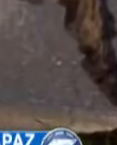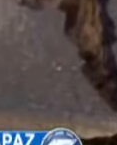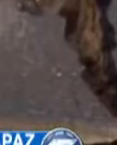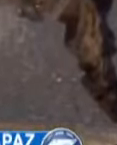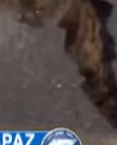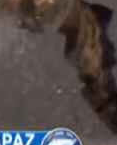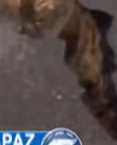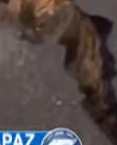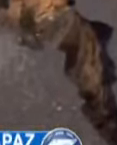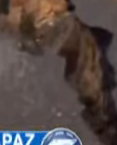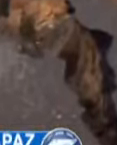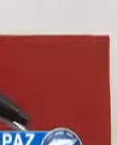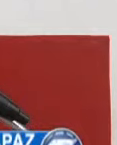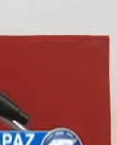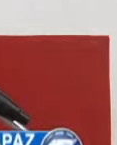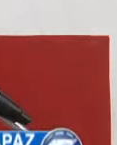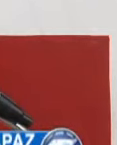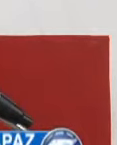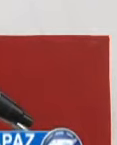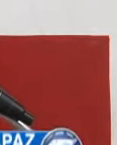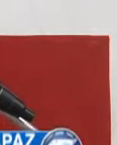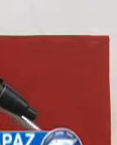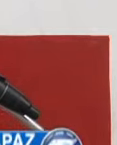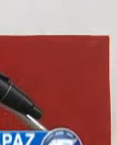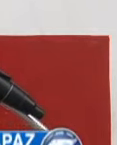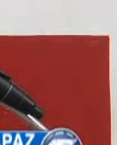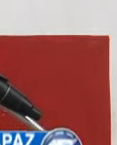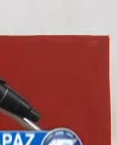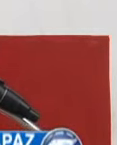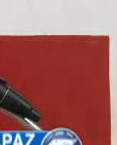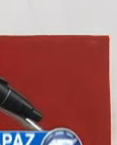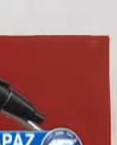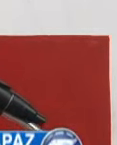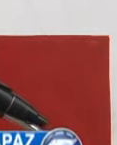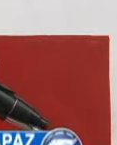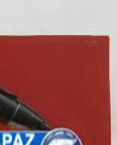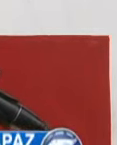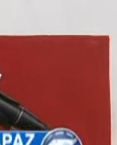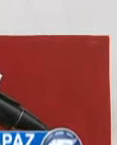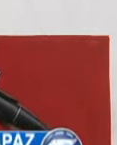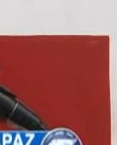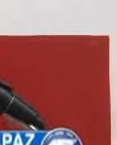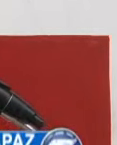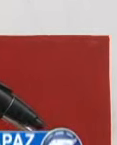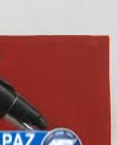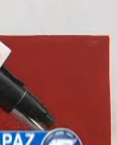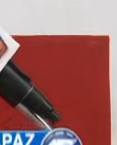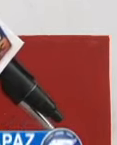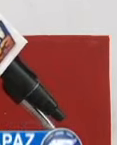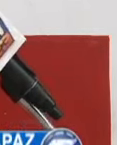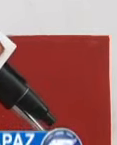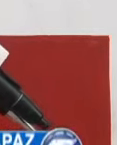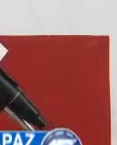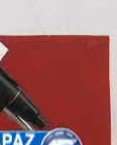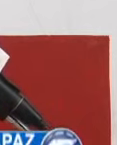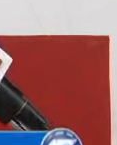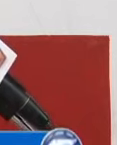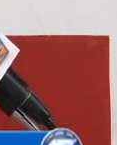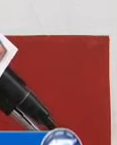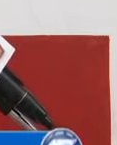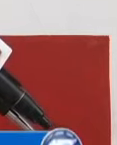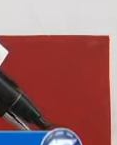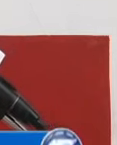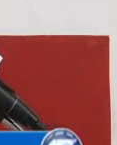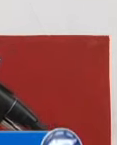Localizando efectivamente a un pequeño deslizamiento en ese momento, por lo que se recomendó a la población evacuar. De forma inicial se